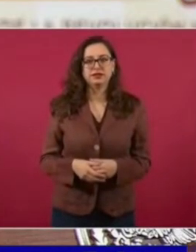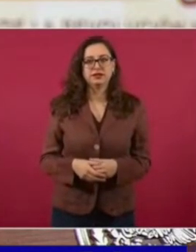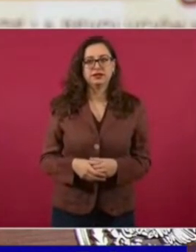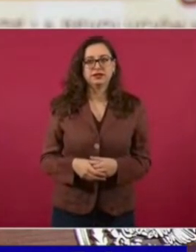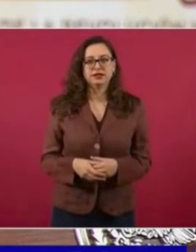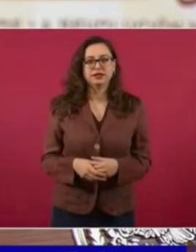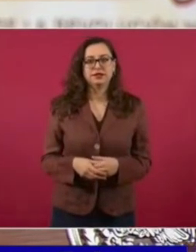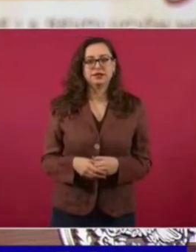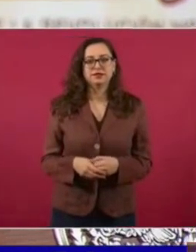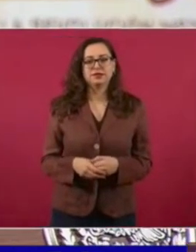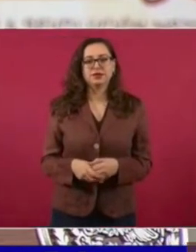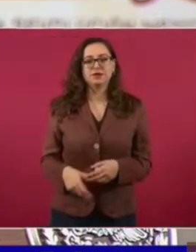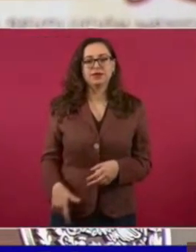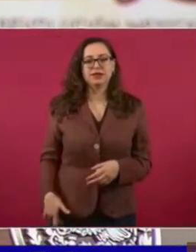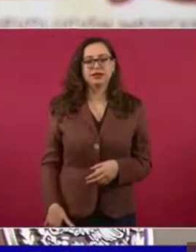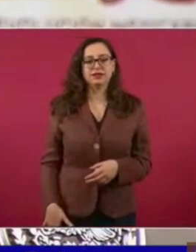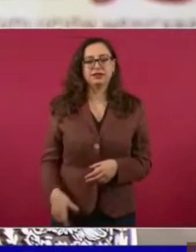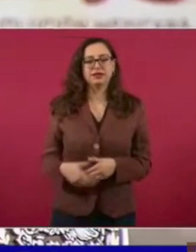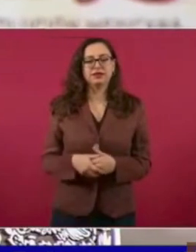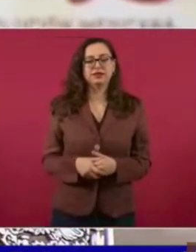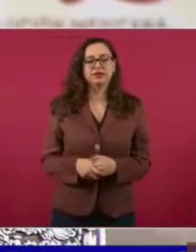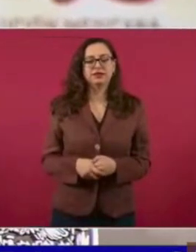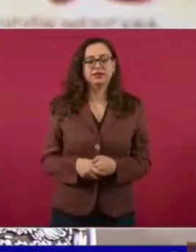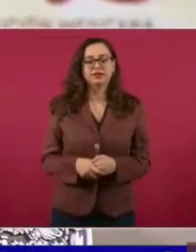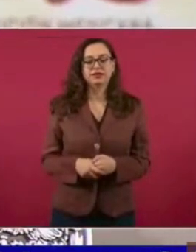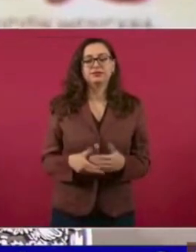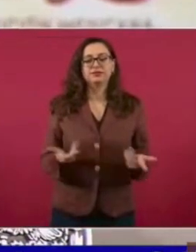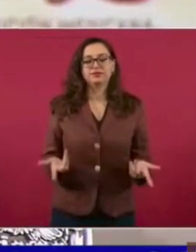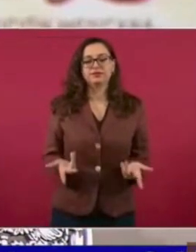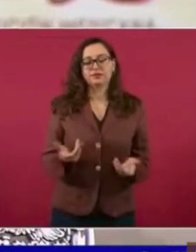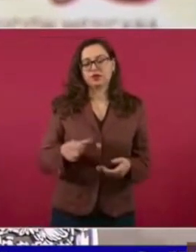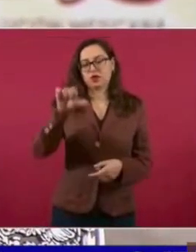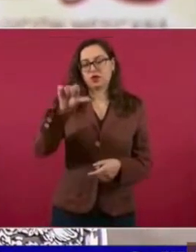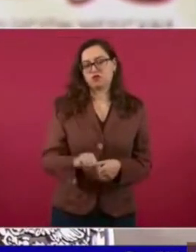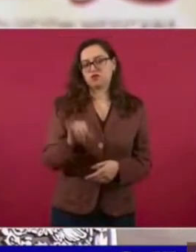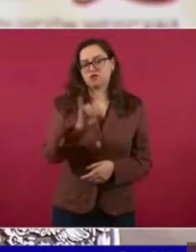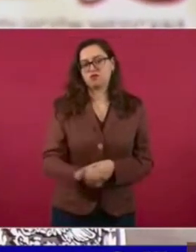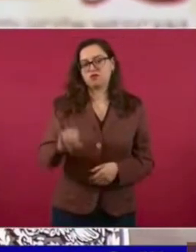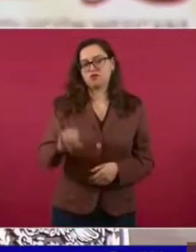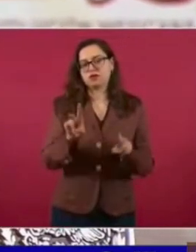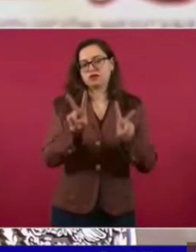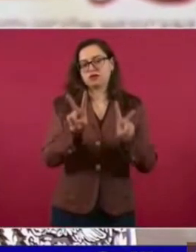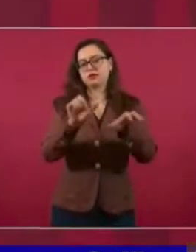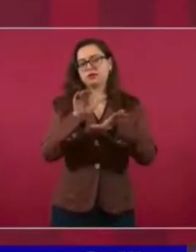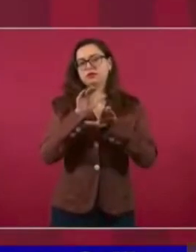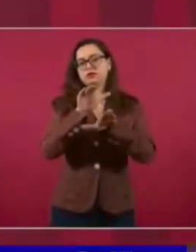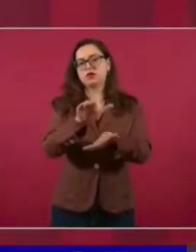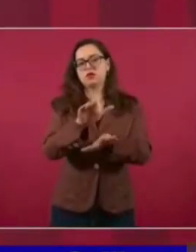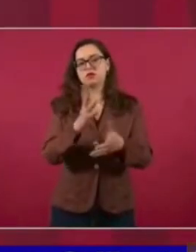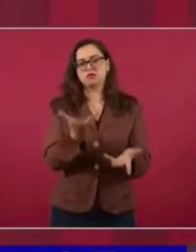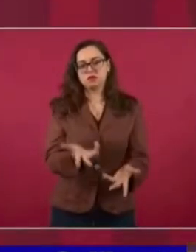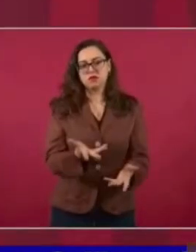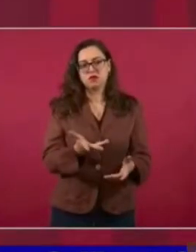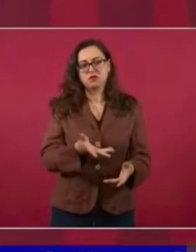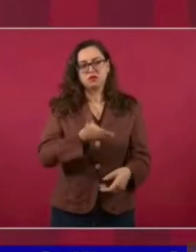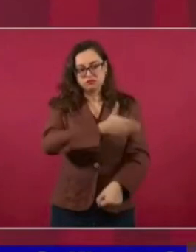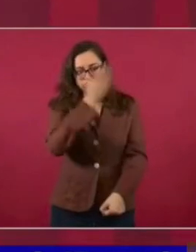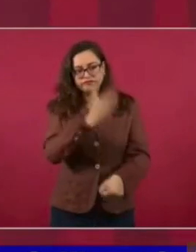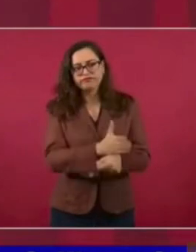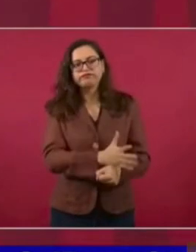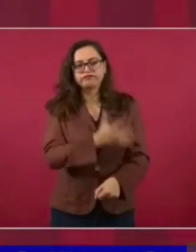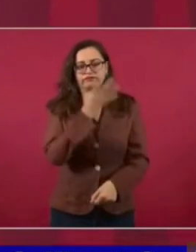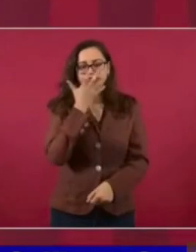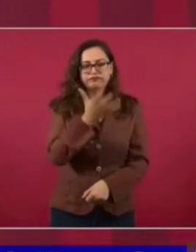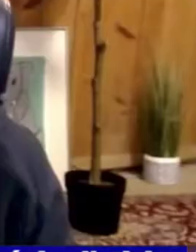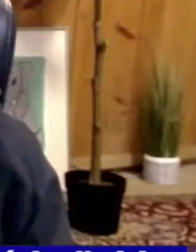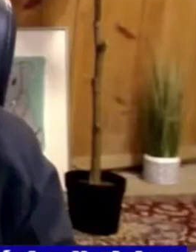de infantilismos absurdos, y realmente construir pues ese México que merecemos. No, en definitiva, se necesita una situación